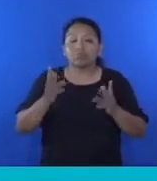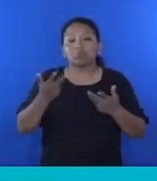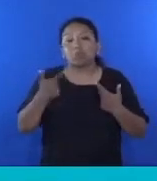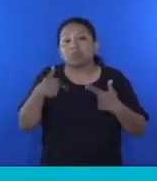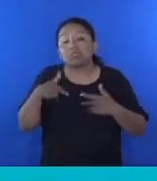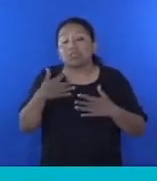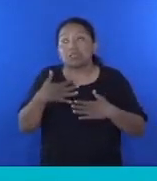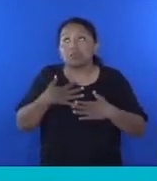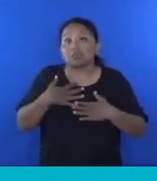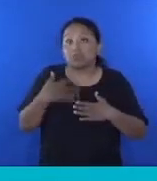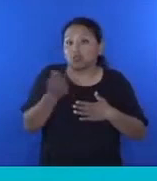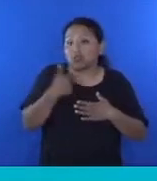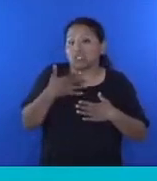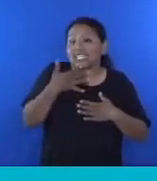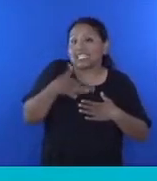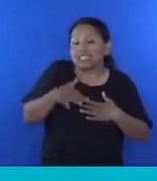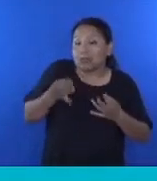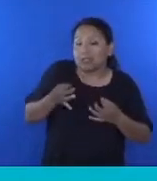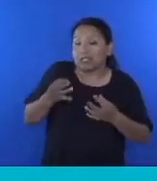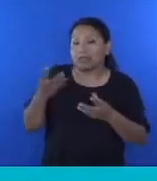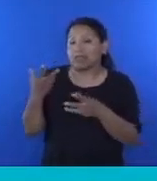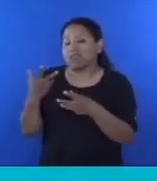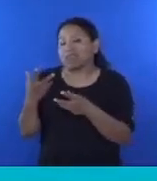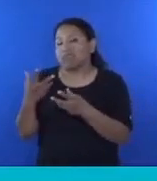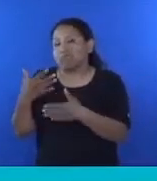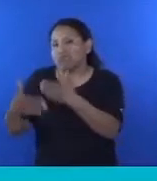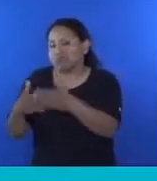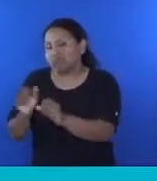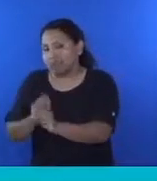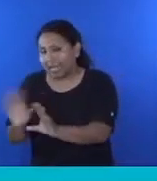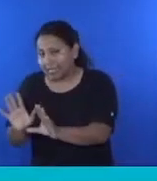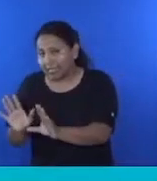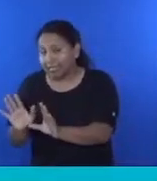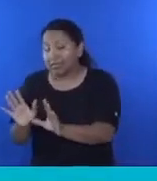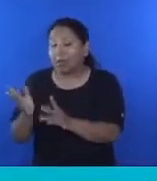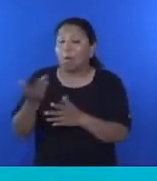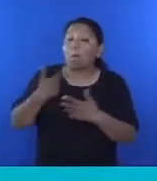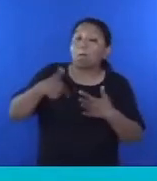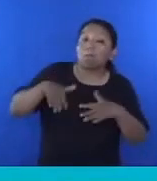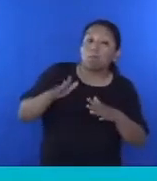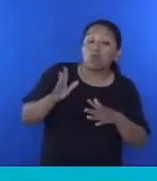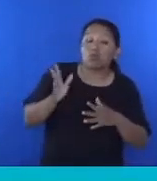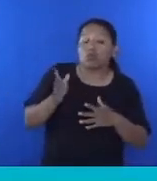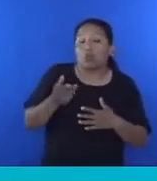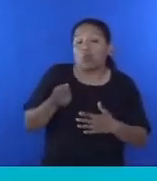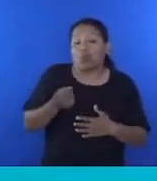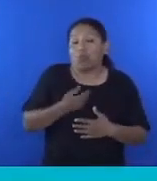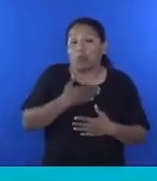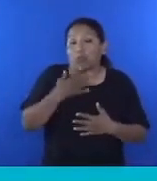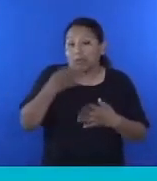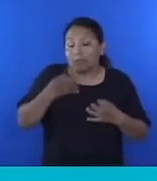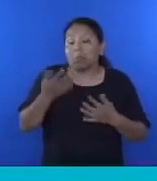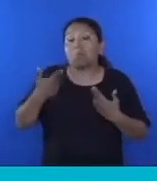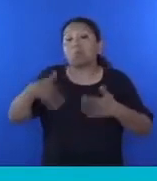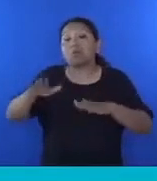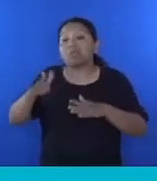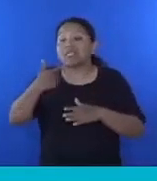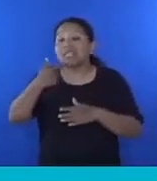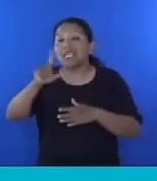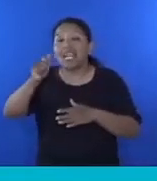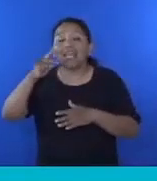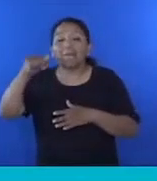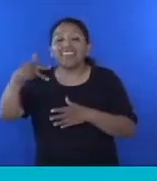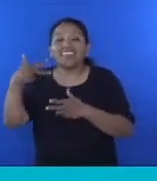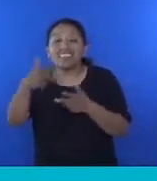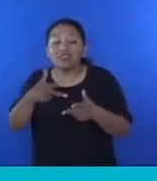hayamos entendido bien y se haya obrado mal, o puede ser también, porque no somos los dueños de la verdad, que, como dice el diputado